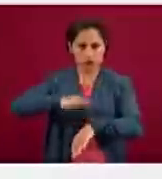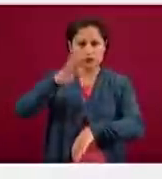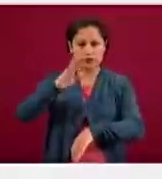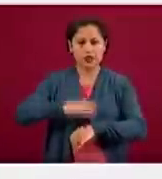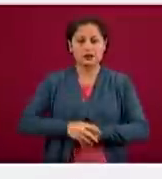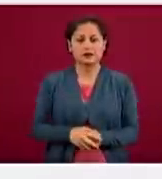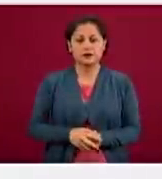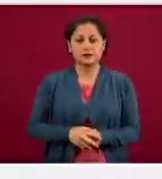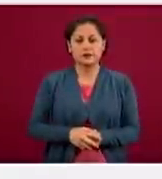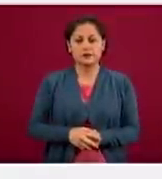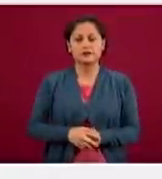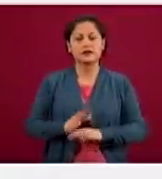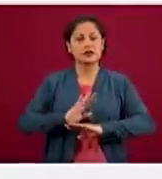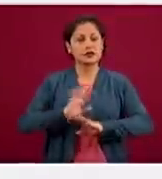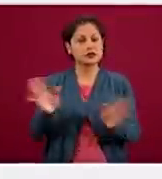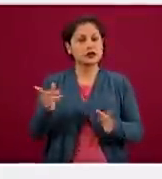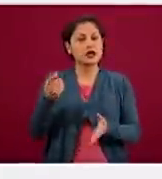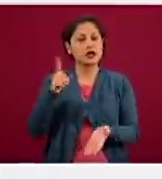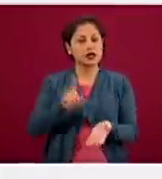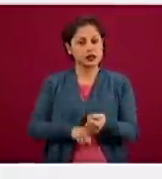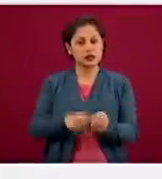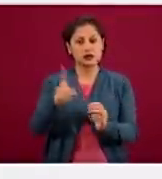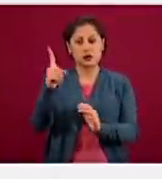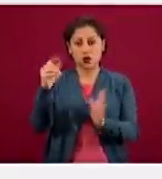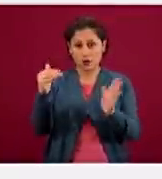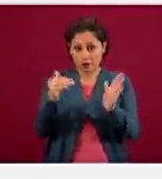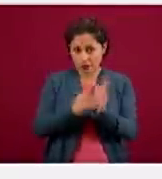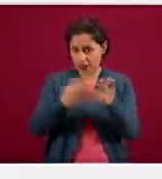superó los 1.000 casos como